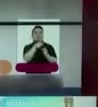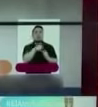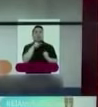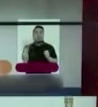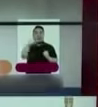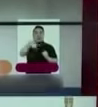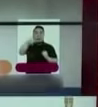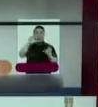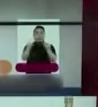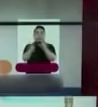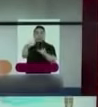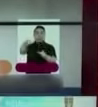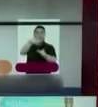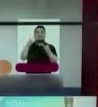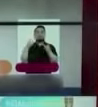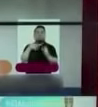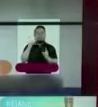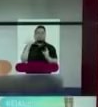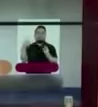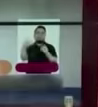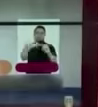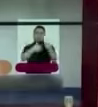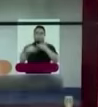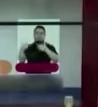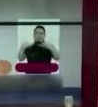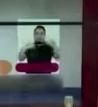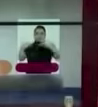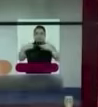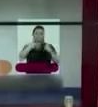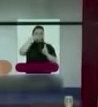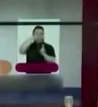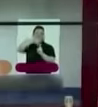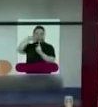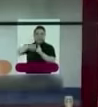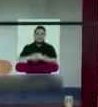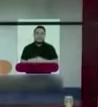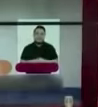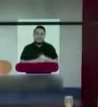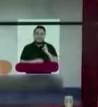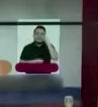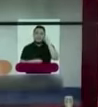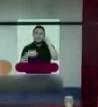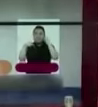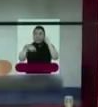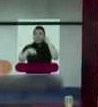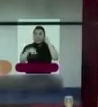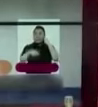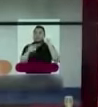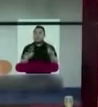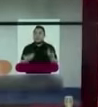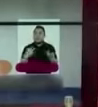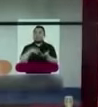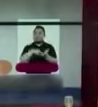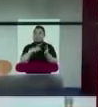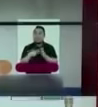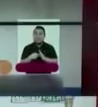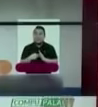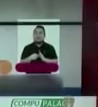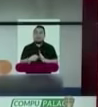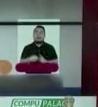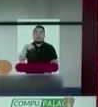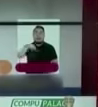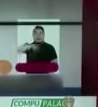visto llegar en avión a Chile, por dar un ejemplo. Y si es por avión, tú contratas a DHL y